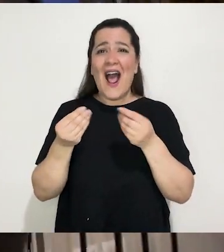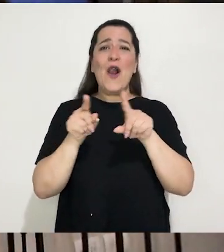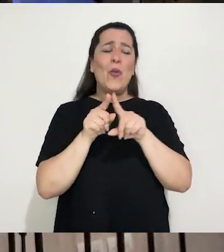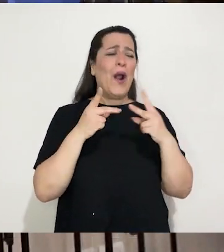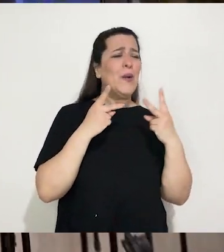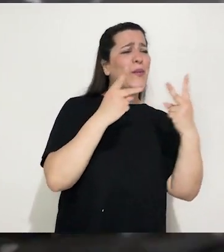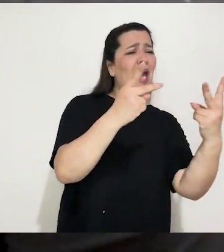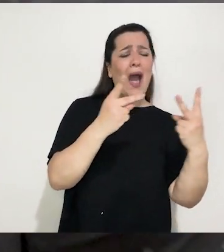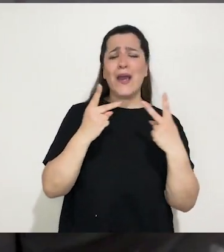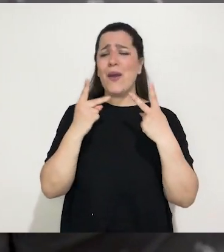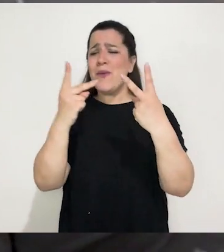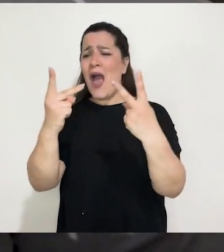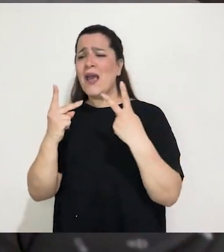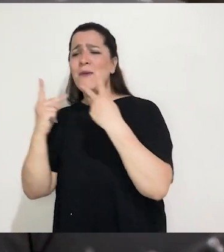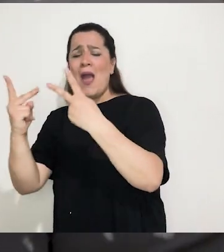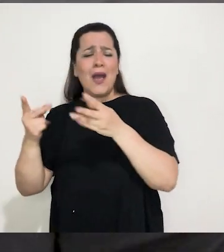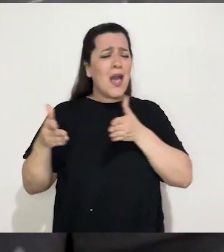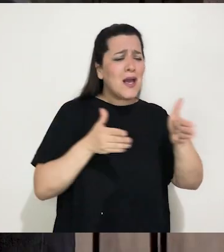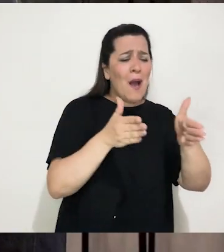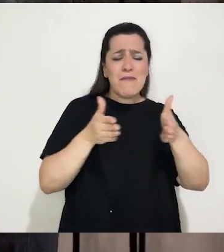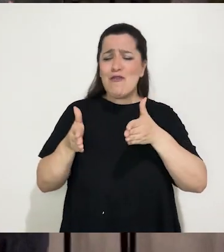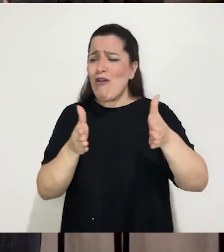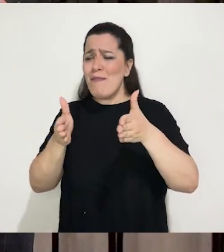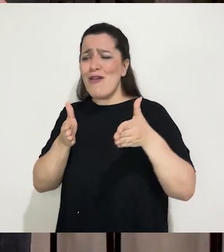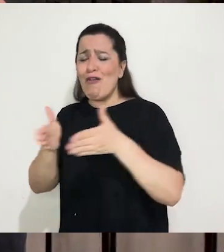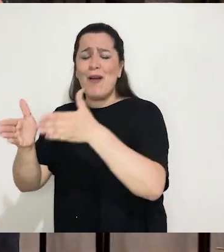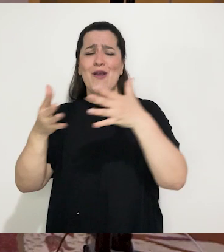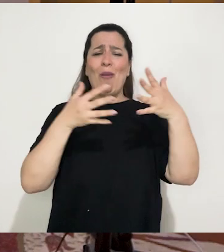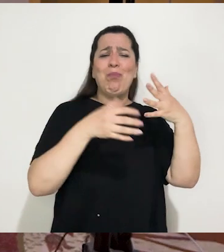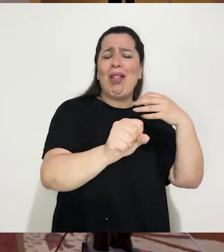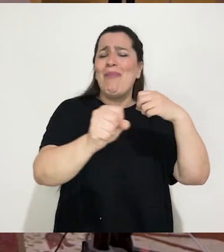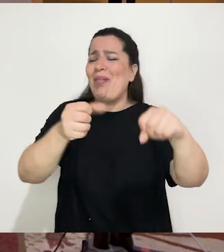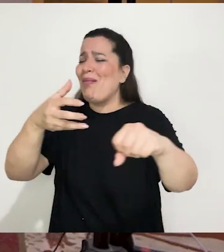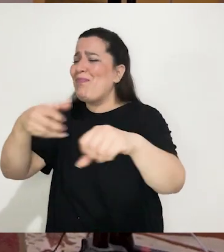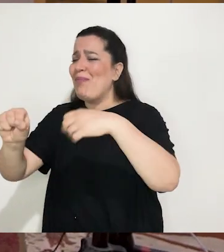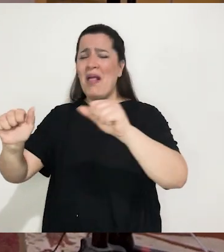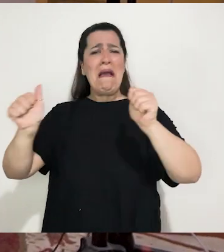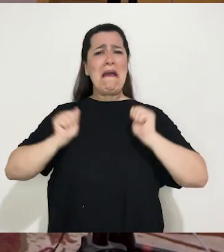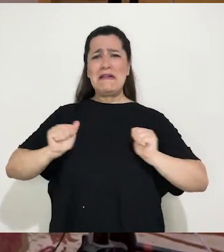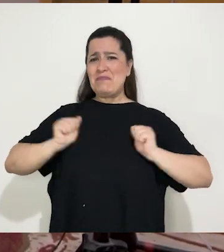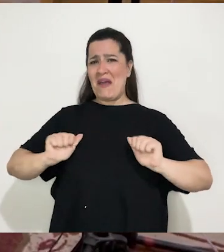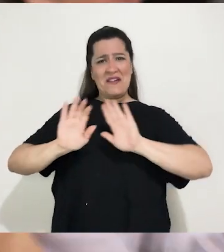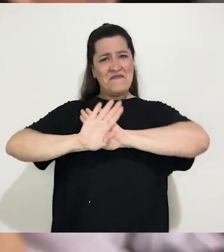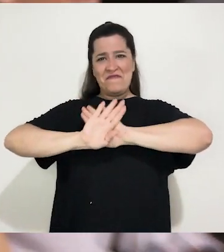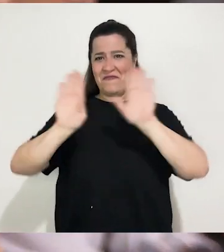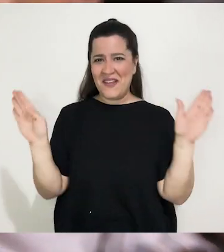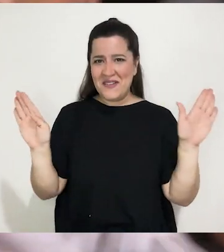final nuestros viajes encontraron su camino y ya no espero